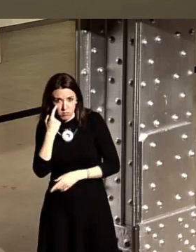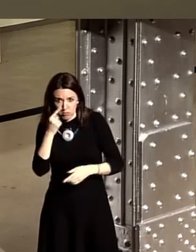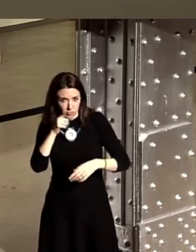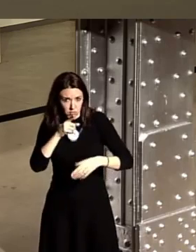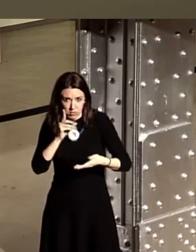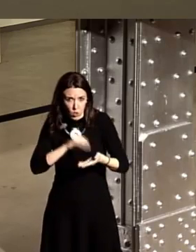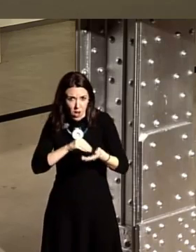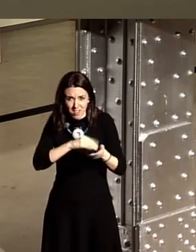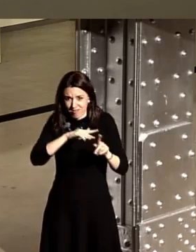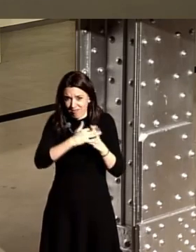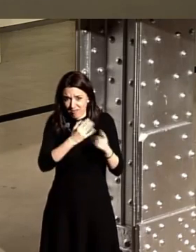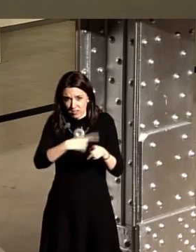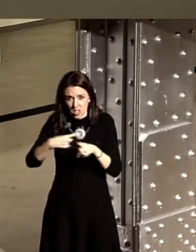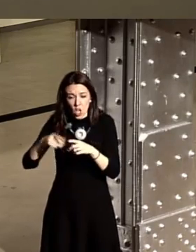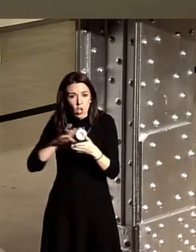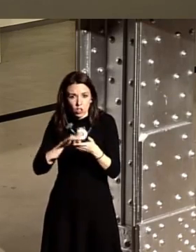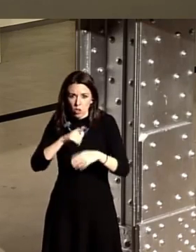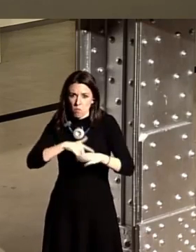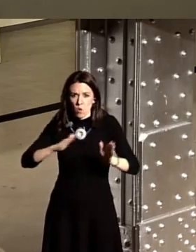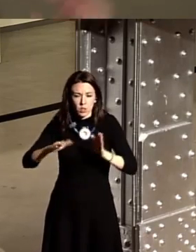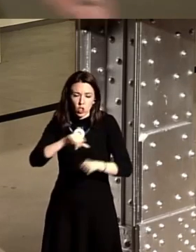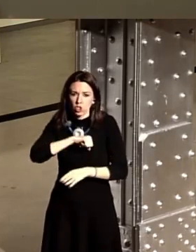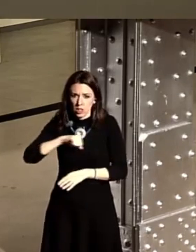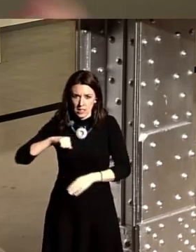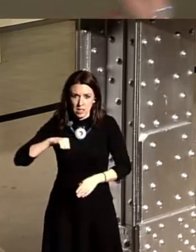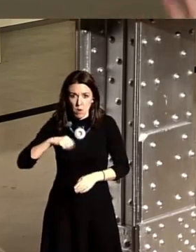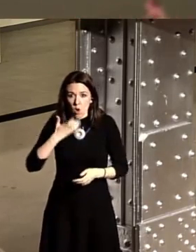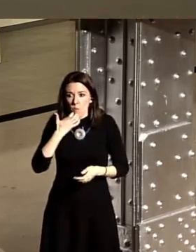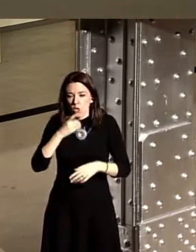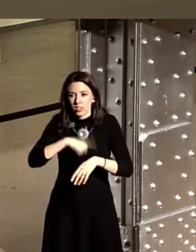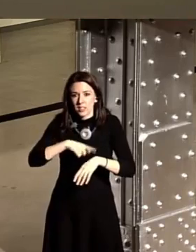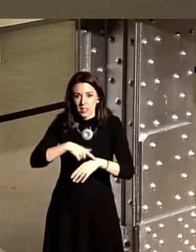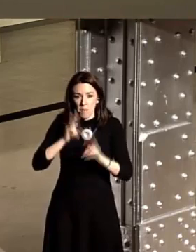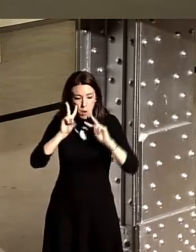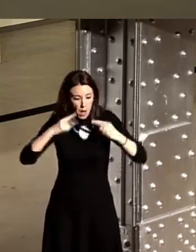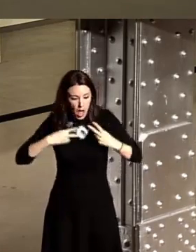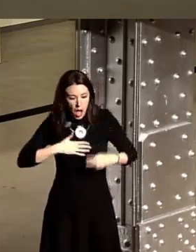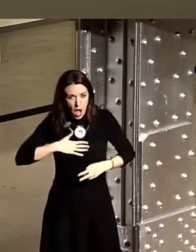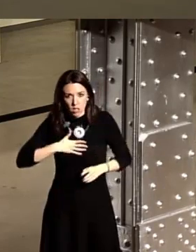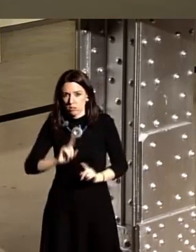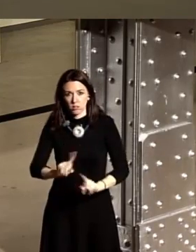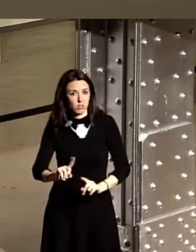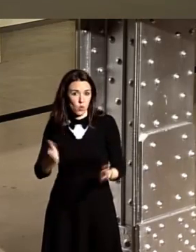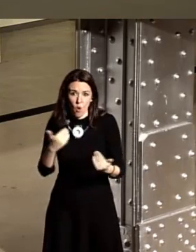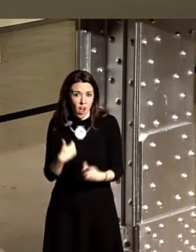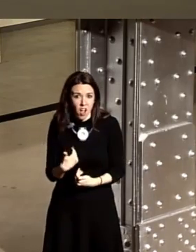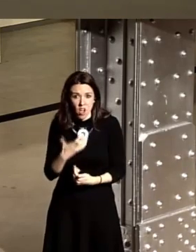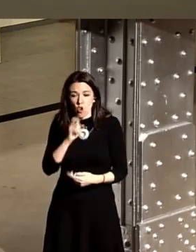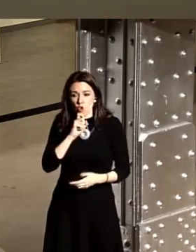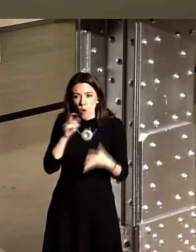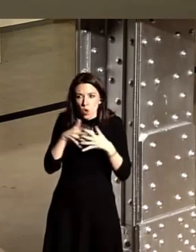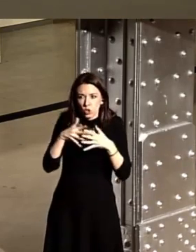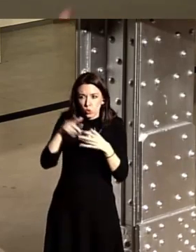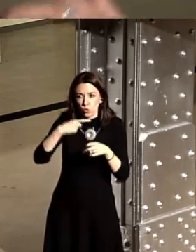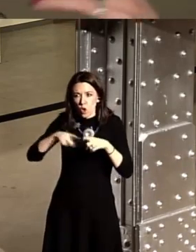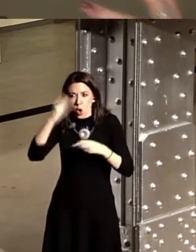ocasiones. He asistido a momentos muy íntimos y uno no tiene tiempo para pensar en sí mismo. Yo no pienso en cómo estructuro las cosas. Yo soy una